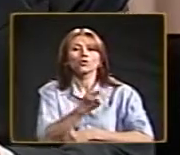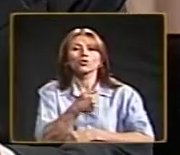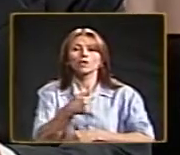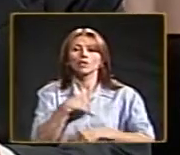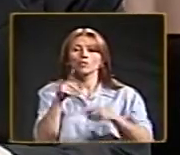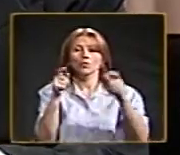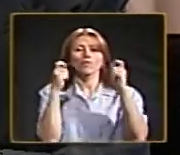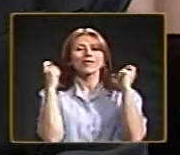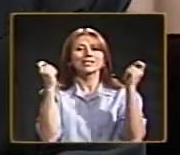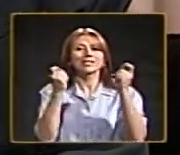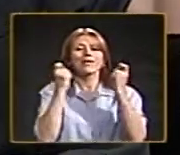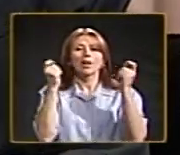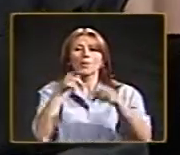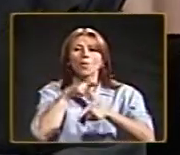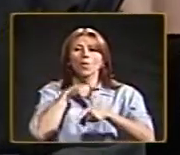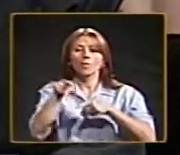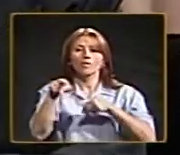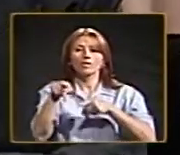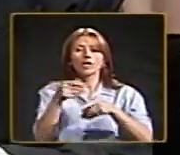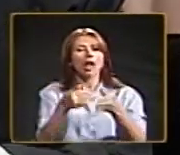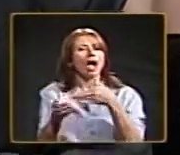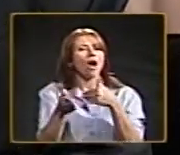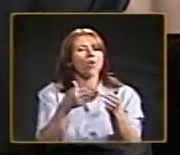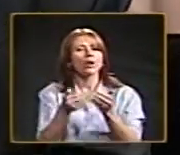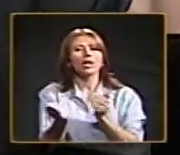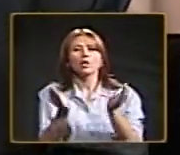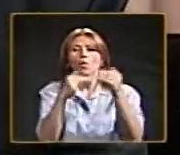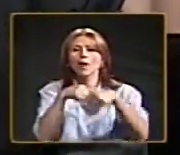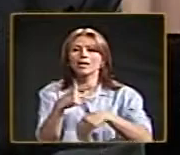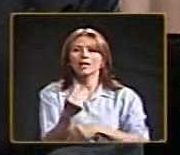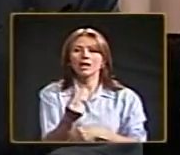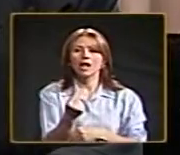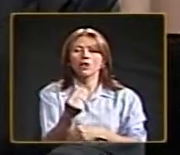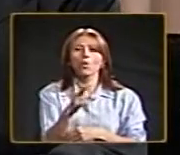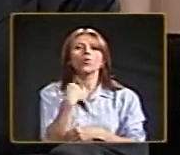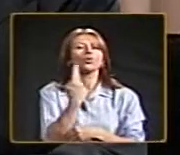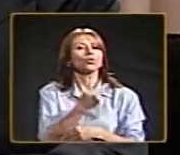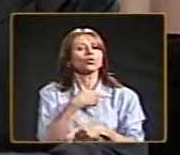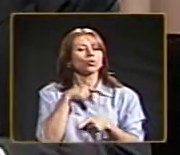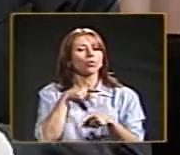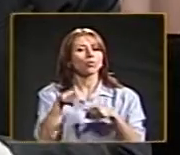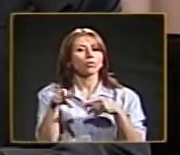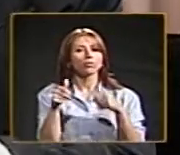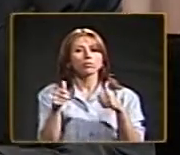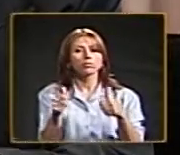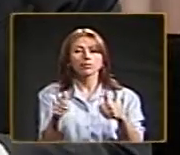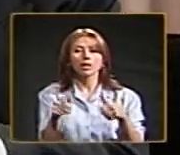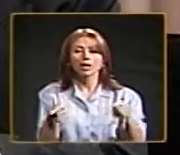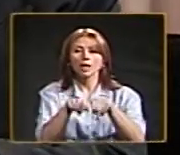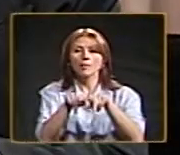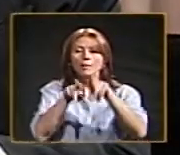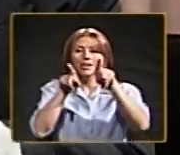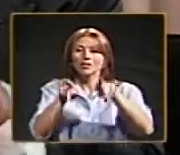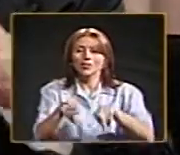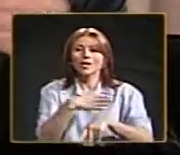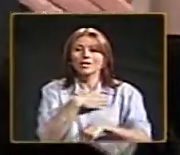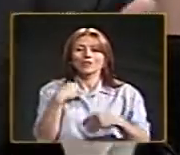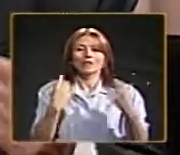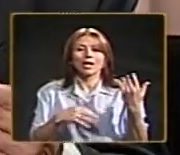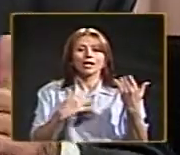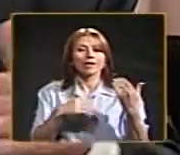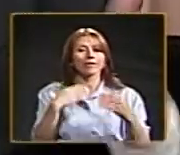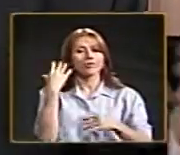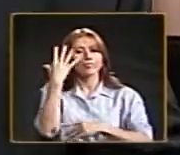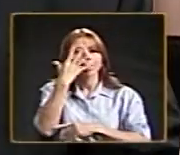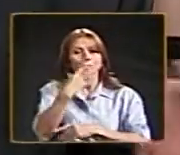muy profesional, que aunque no haya mucho dinero, tenemos un festival muy profesional y un público hermoso, porque siempre que los que